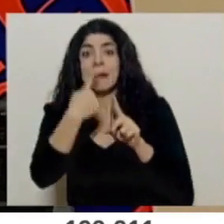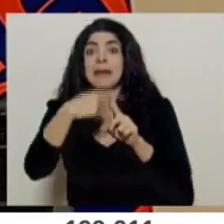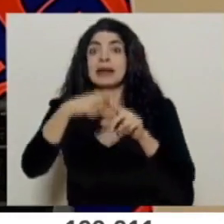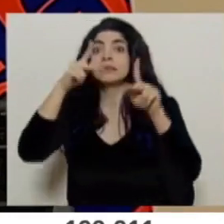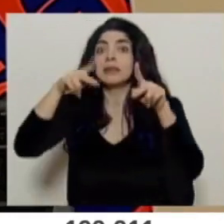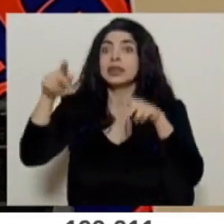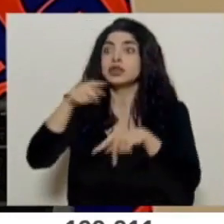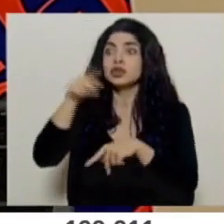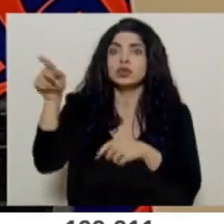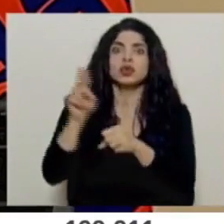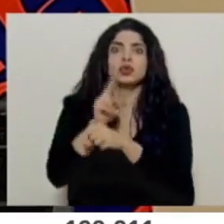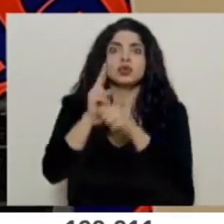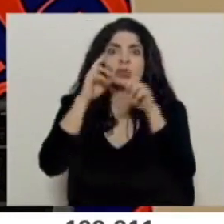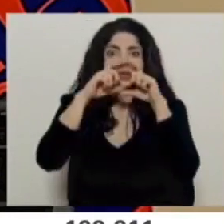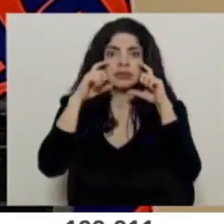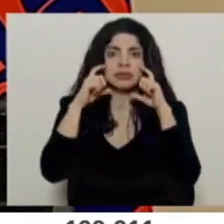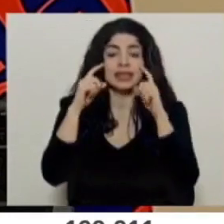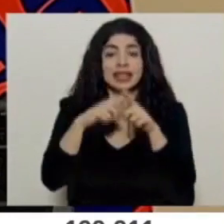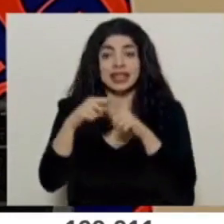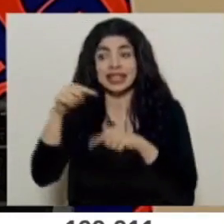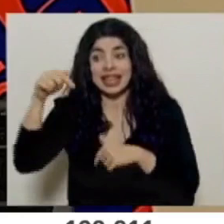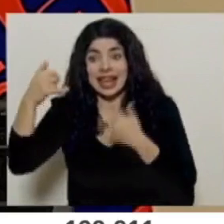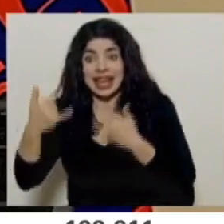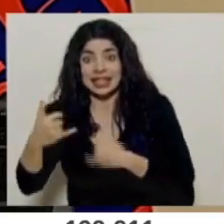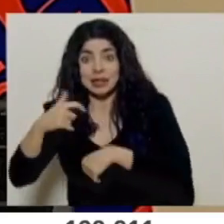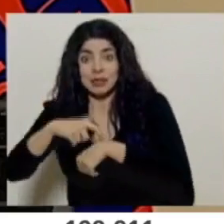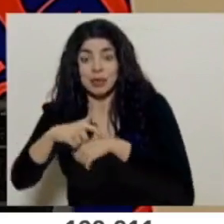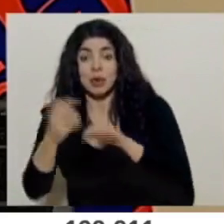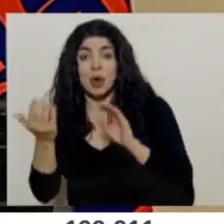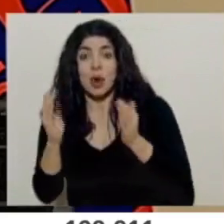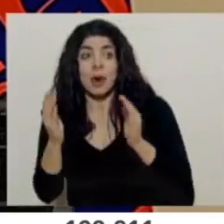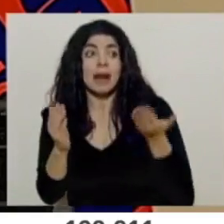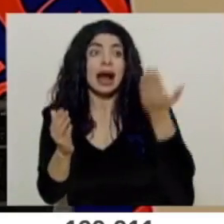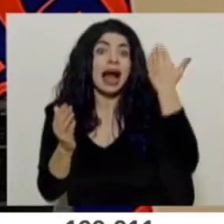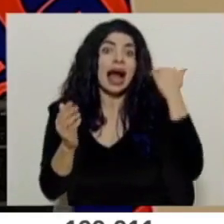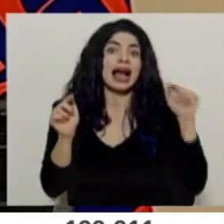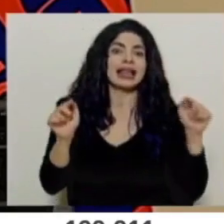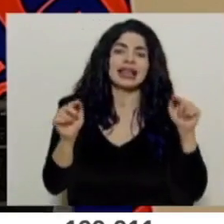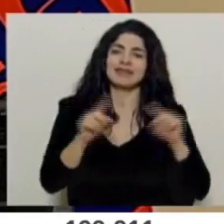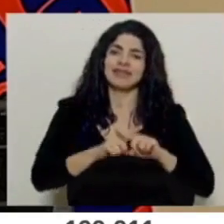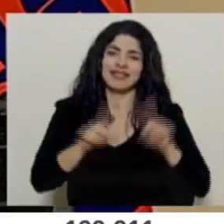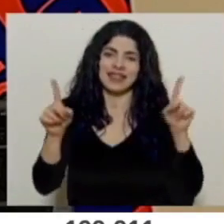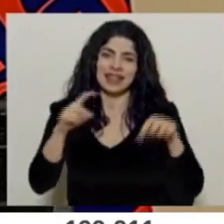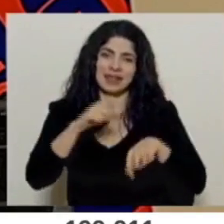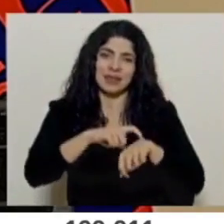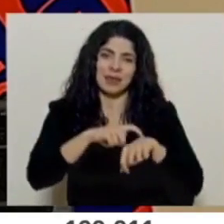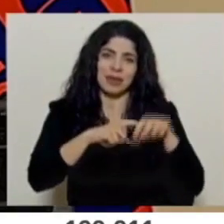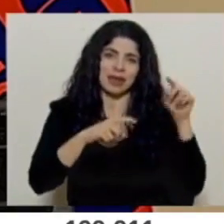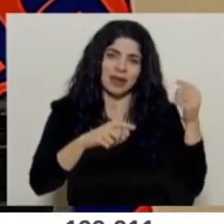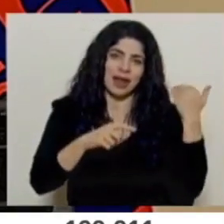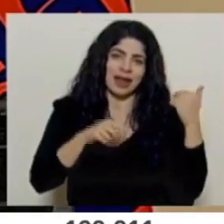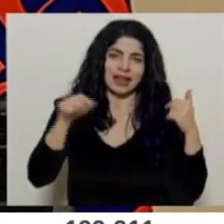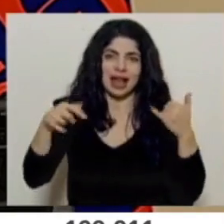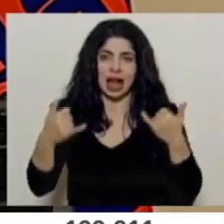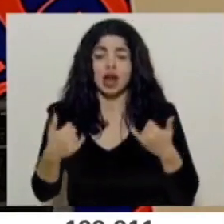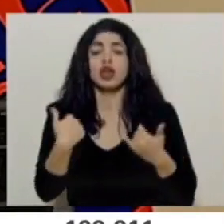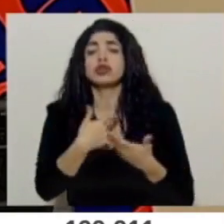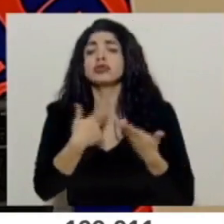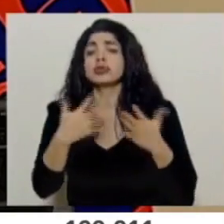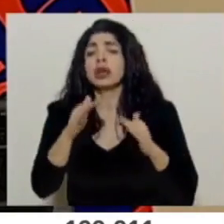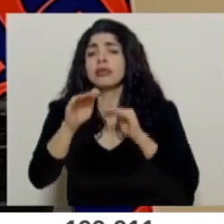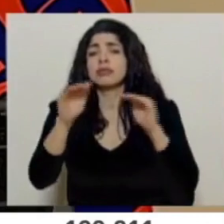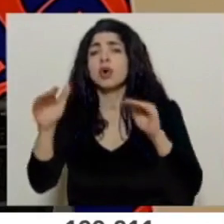Entonces, las medidas no se pueden comparar en los diferentes momentos. Le hemos pedido a los comités municipales de emergencia que preparen sus